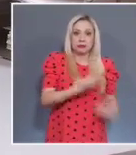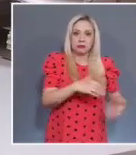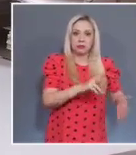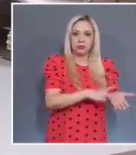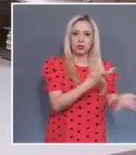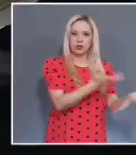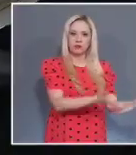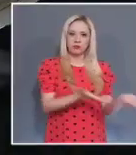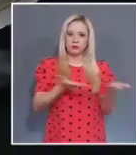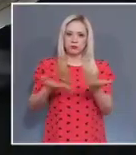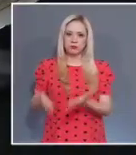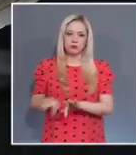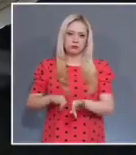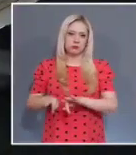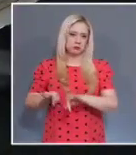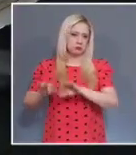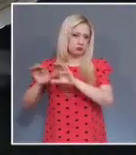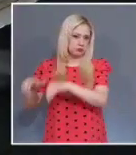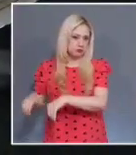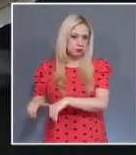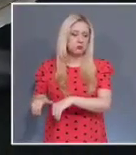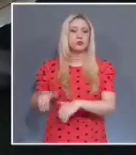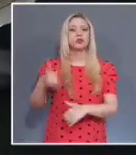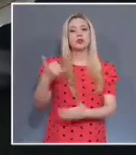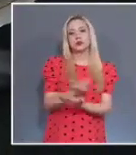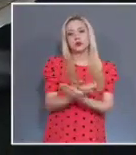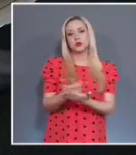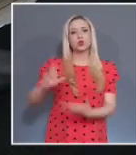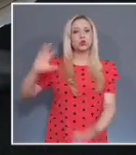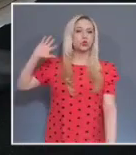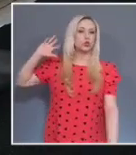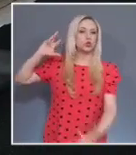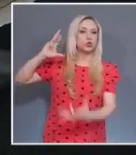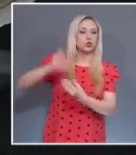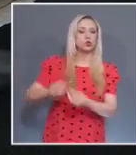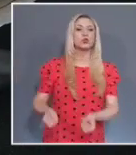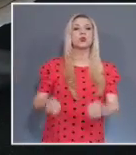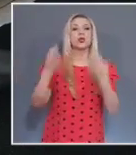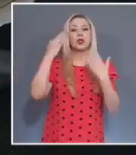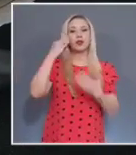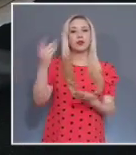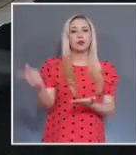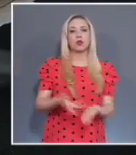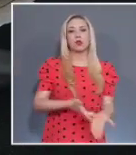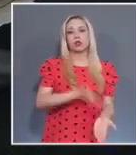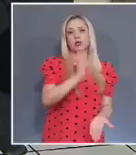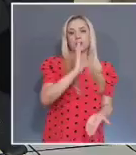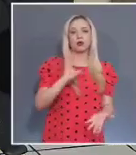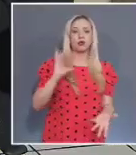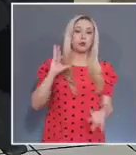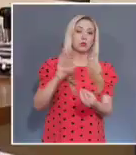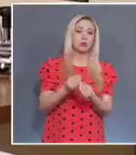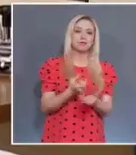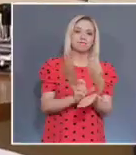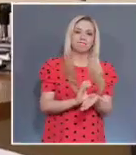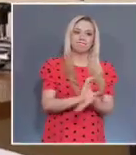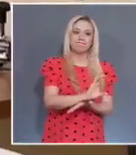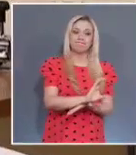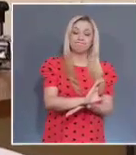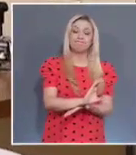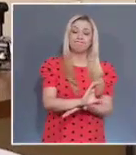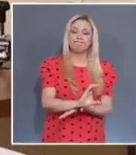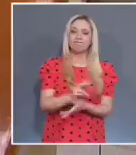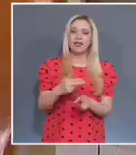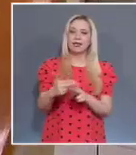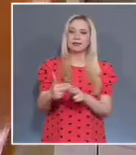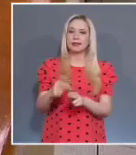que incluye el pago de los salarios caídos desde la fecha del despido hasta que se cumpla la sentencia. Sobre todo, porque no